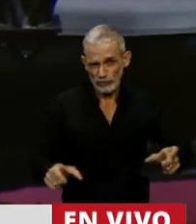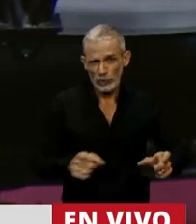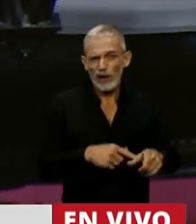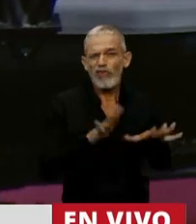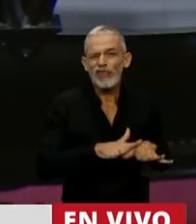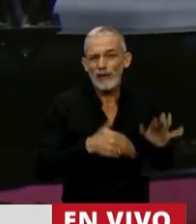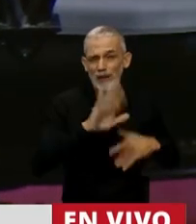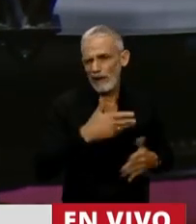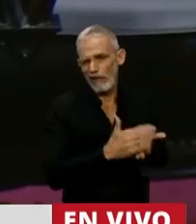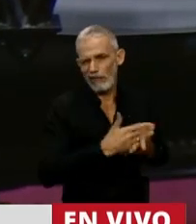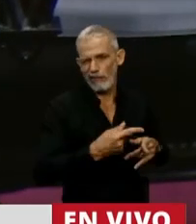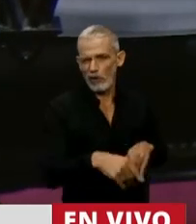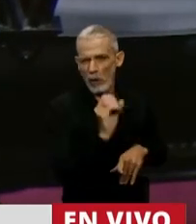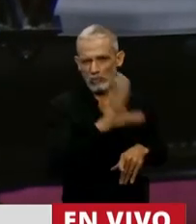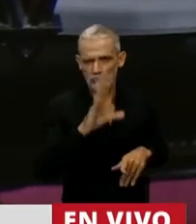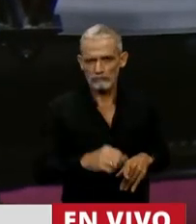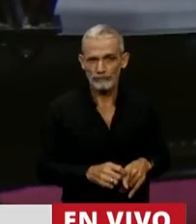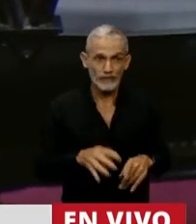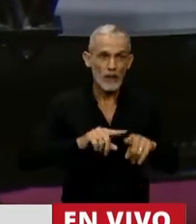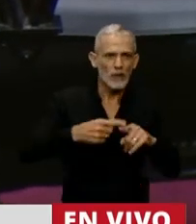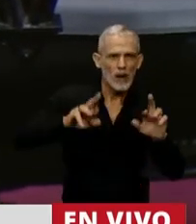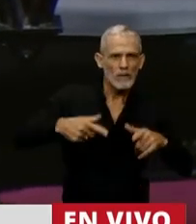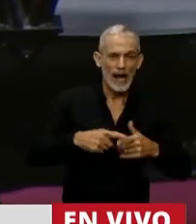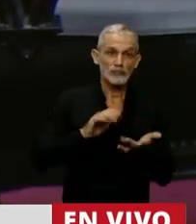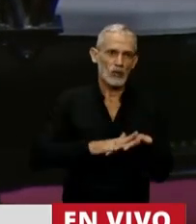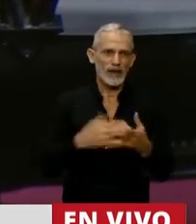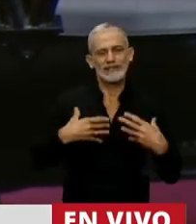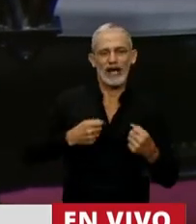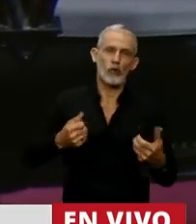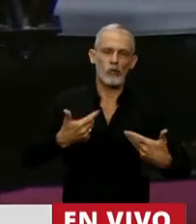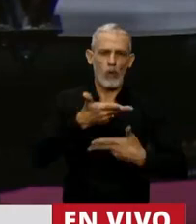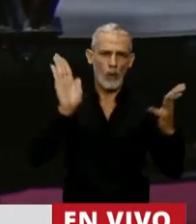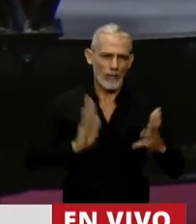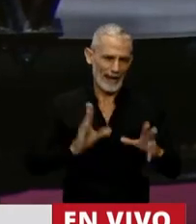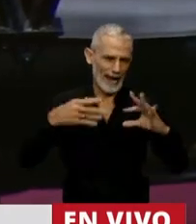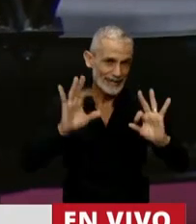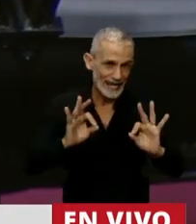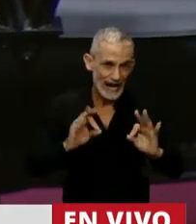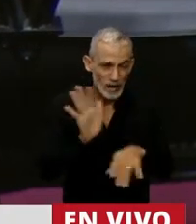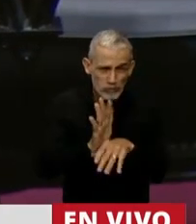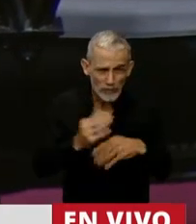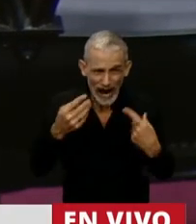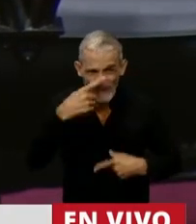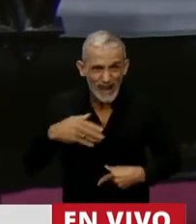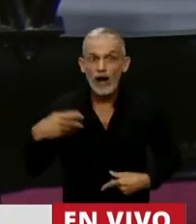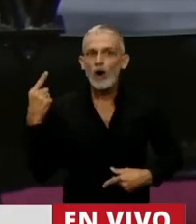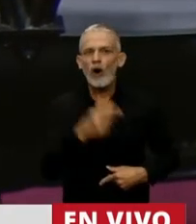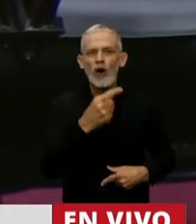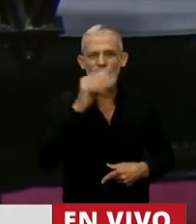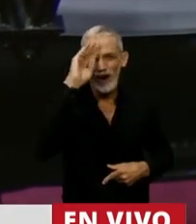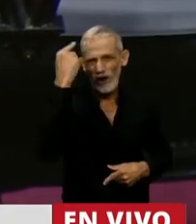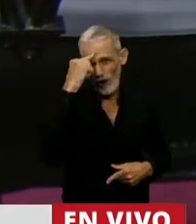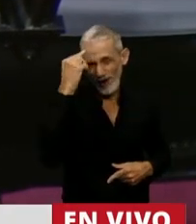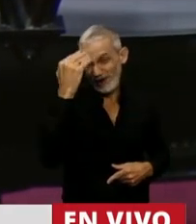más débiles. Bajo el pretexto de ser una política de salud pública integral, estamos yendo en contra de nuestra propia